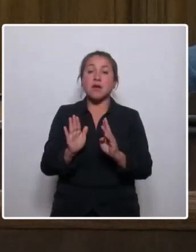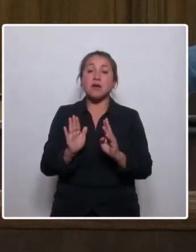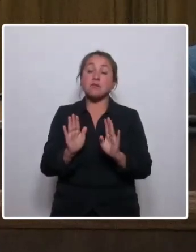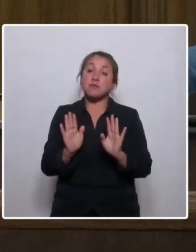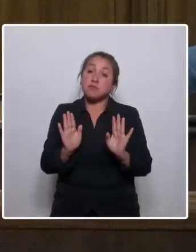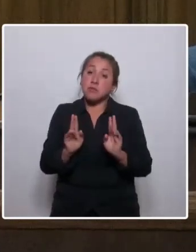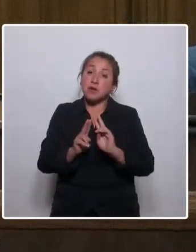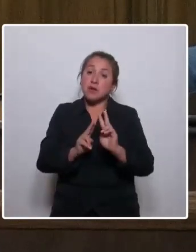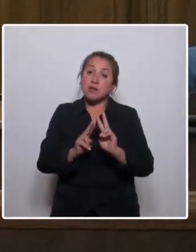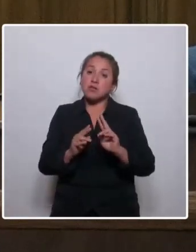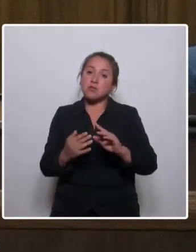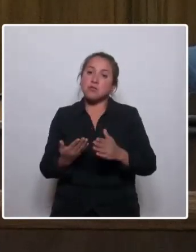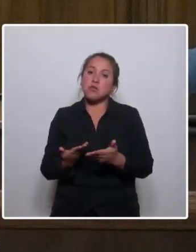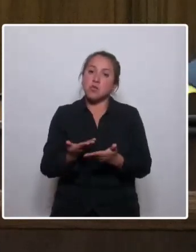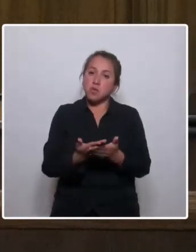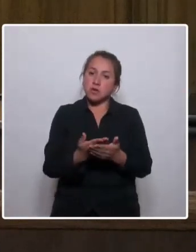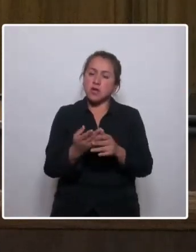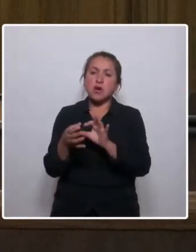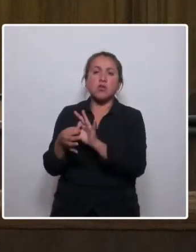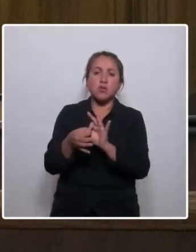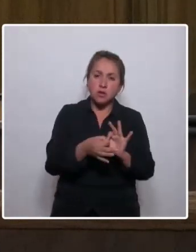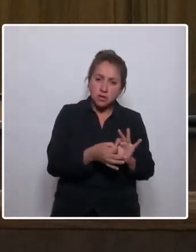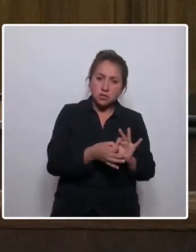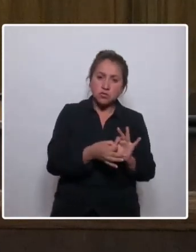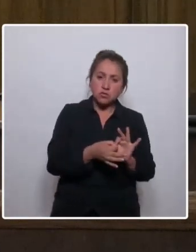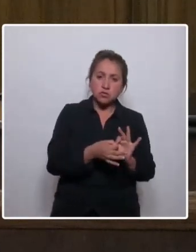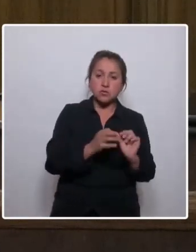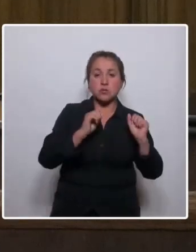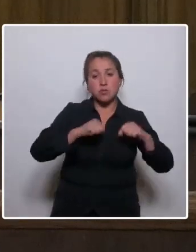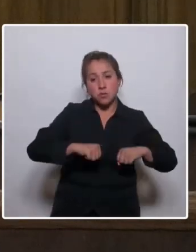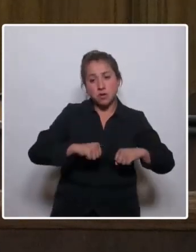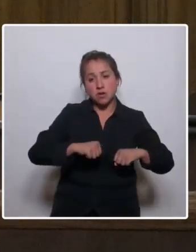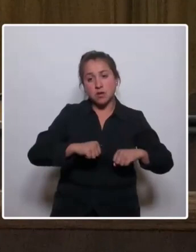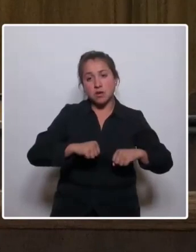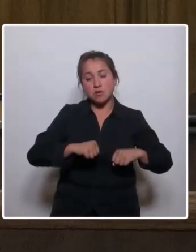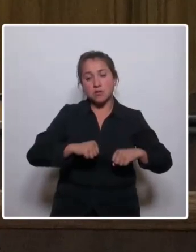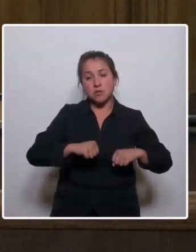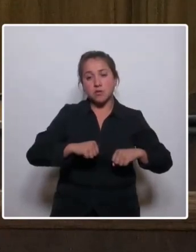parecer, la propuesta. Es coherente tanto si se hubiese aprobado